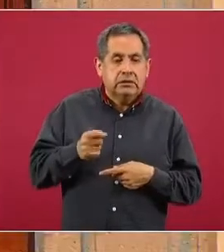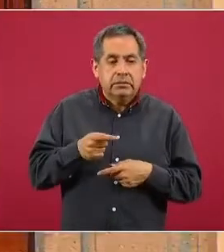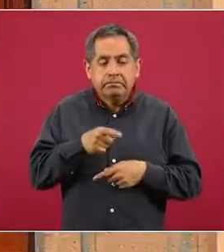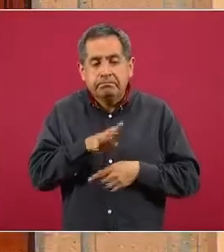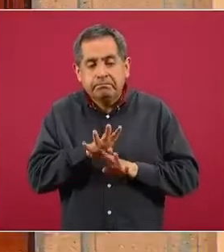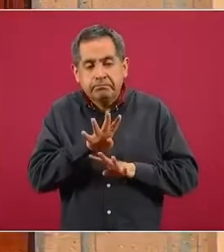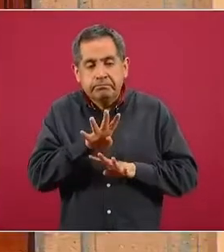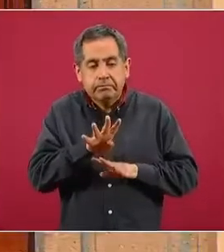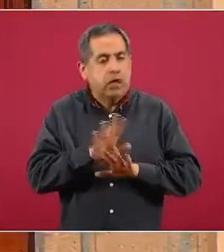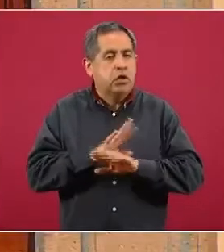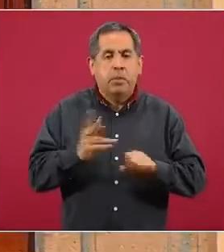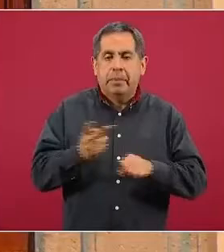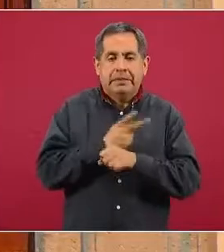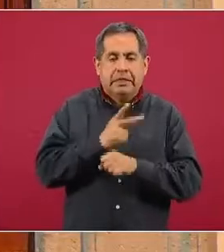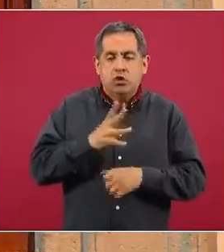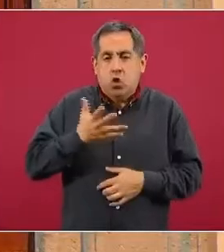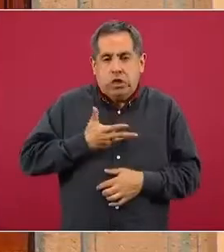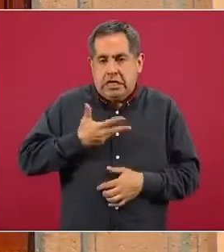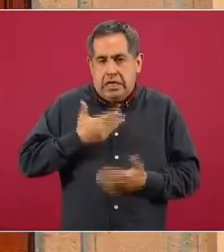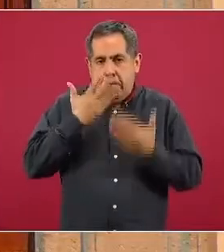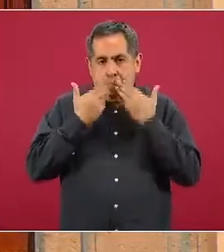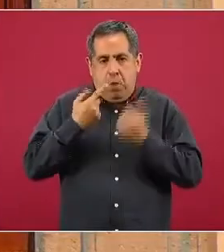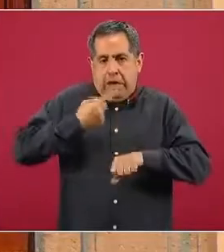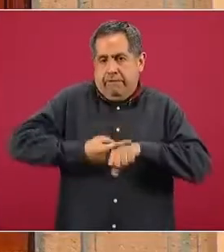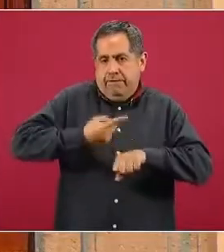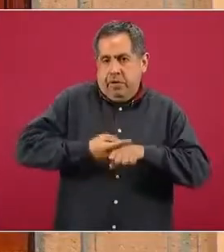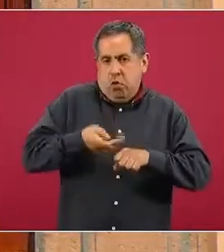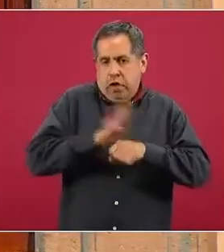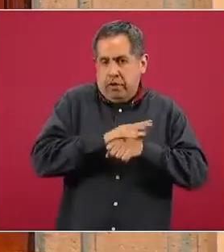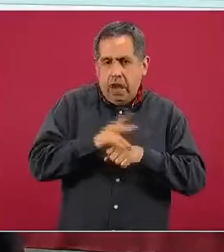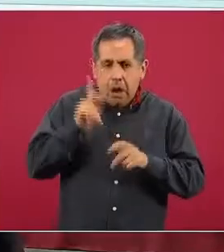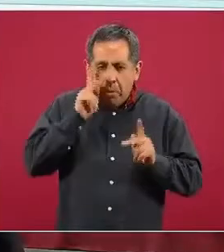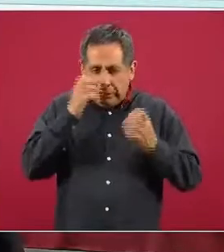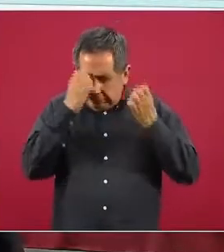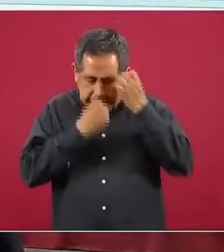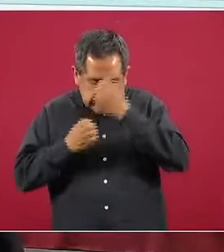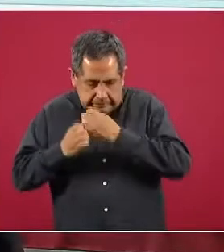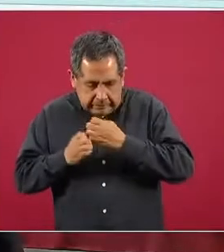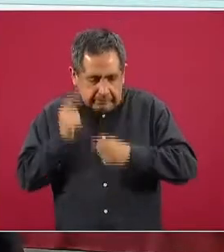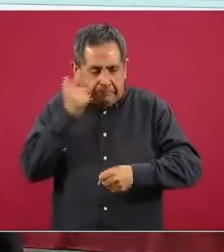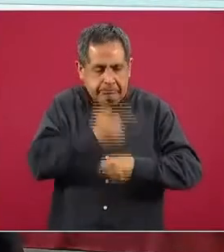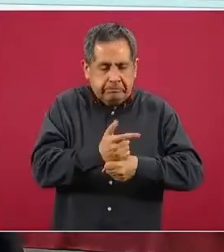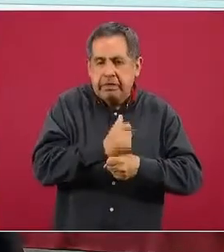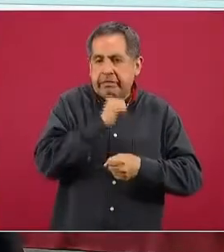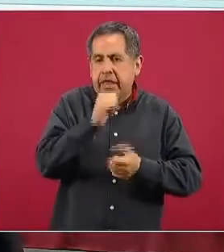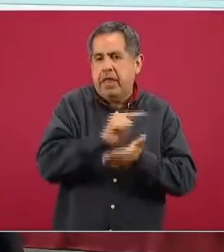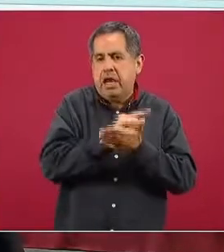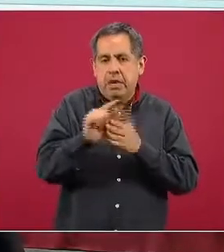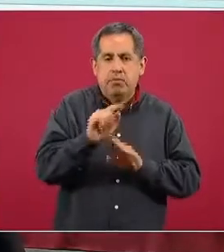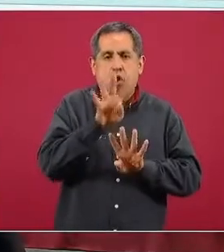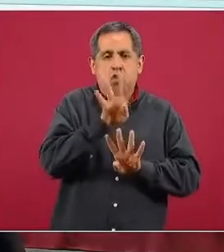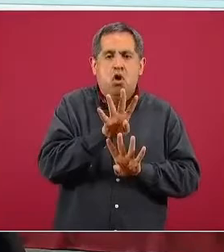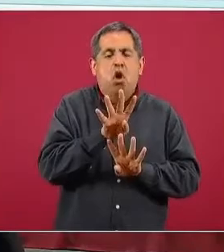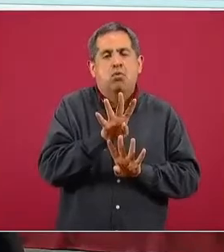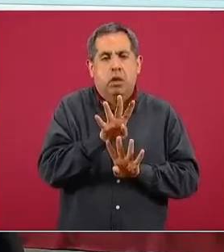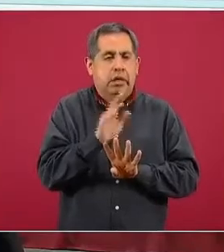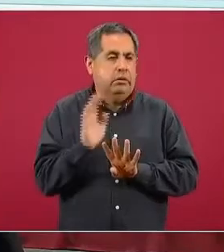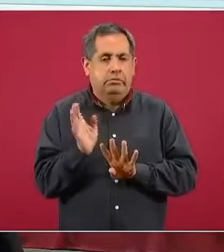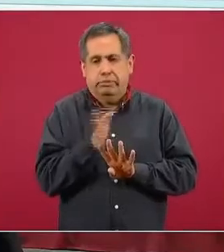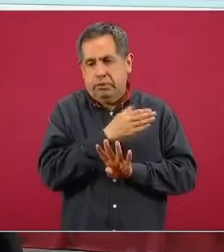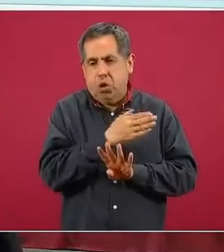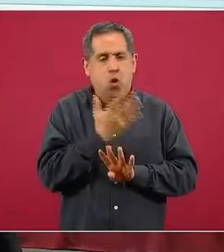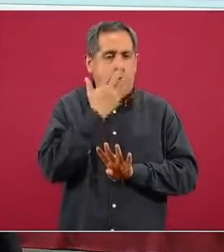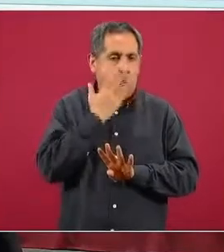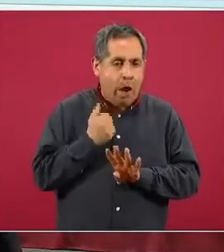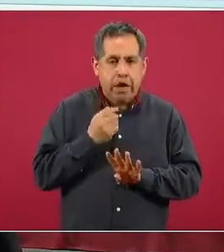ya negativo a la prueba confirmatoria del virus SARS-CoV-2 y por lo tanto se descartan como casos de